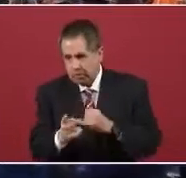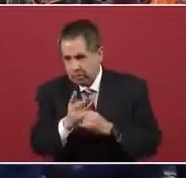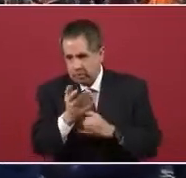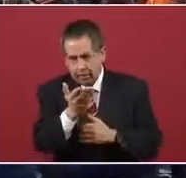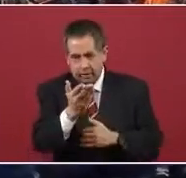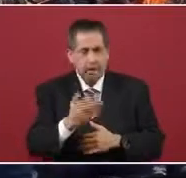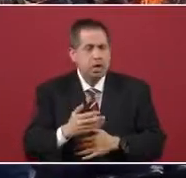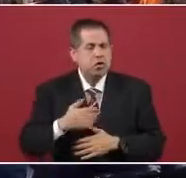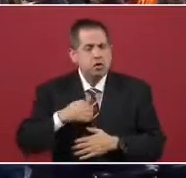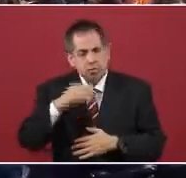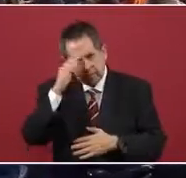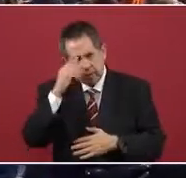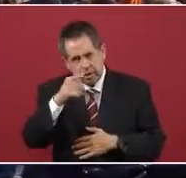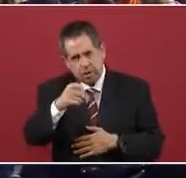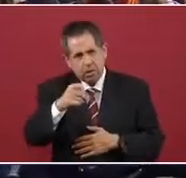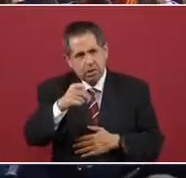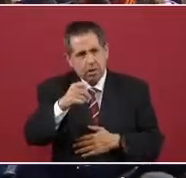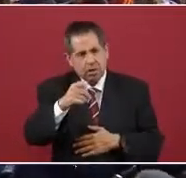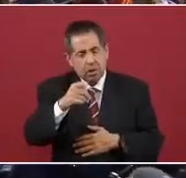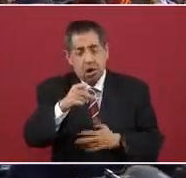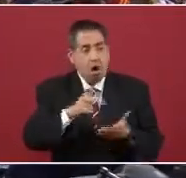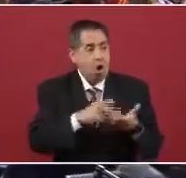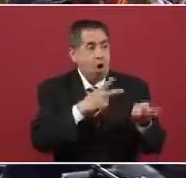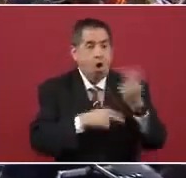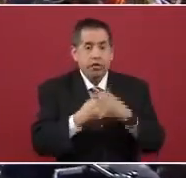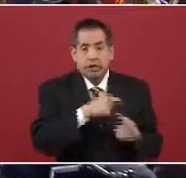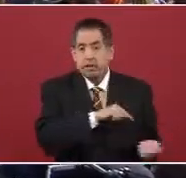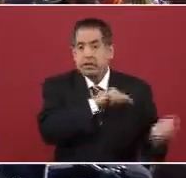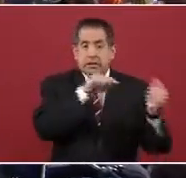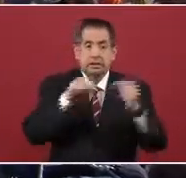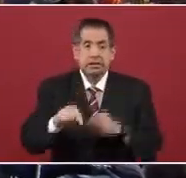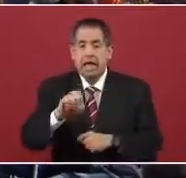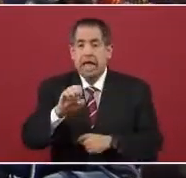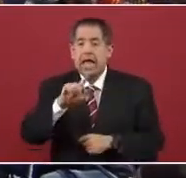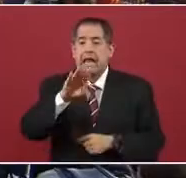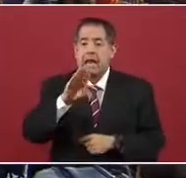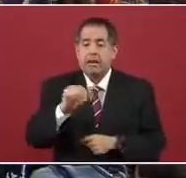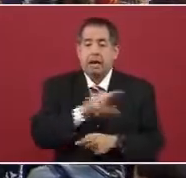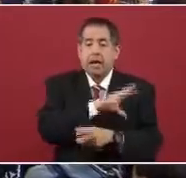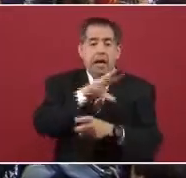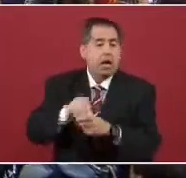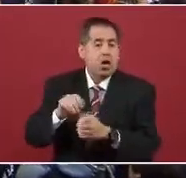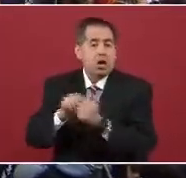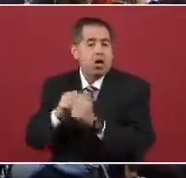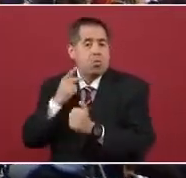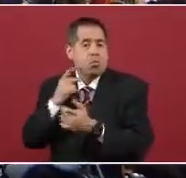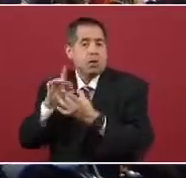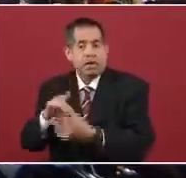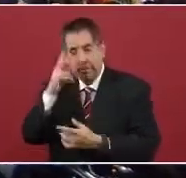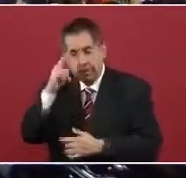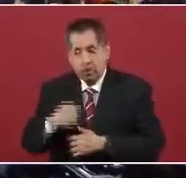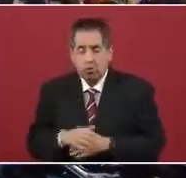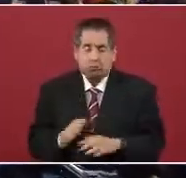¿considera inminente el regreso de Alvester Gordillo a la política mexicana? No sé,